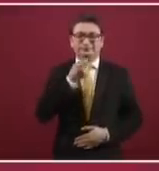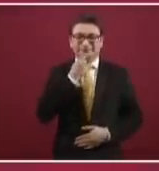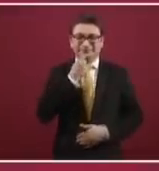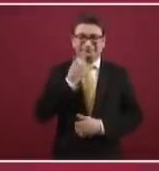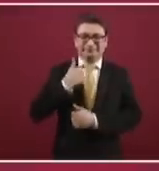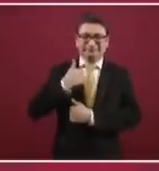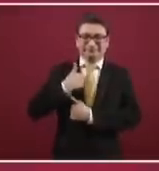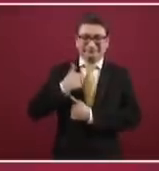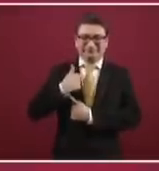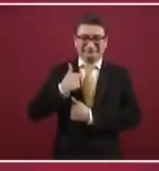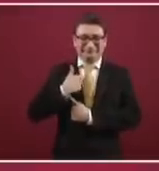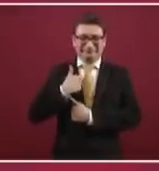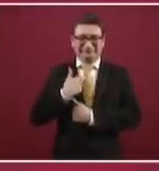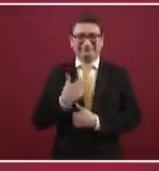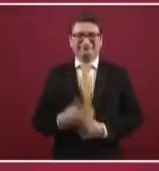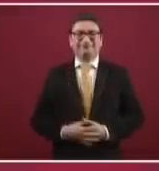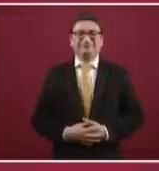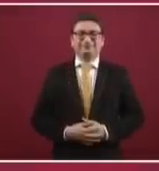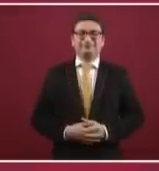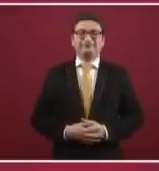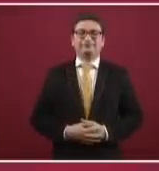héroes.